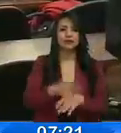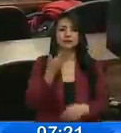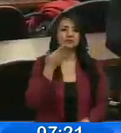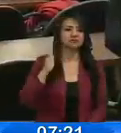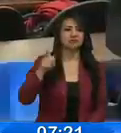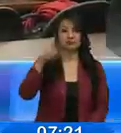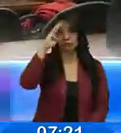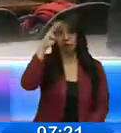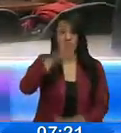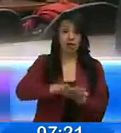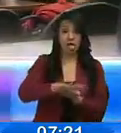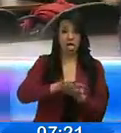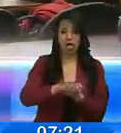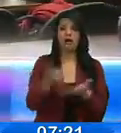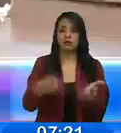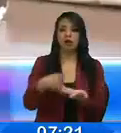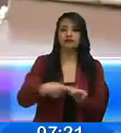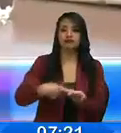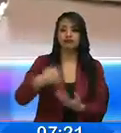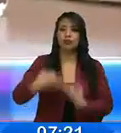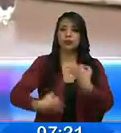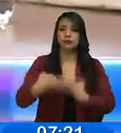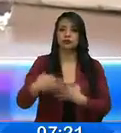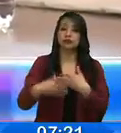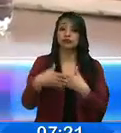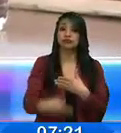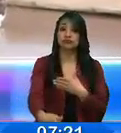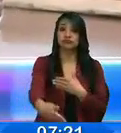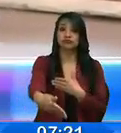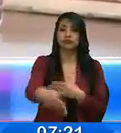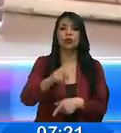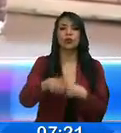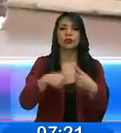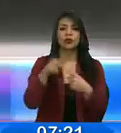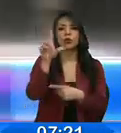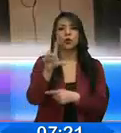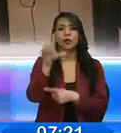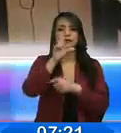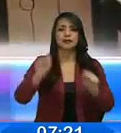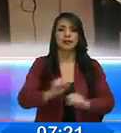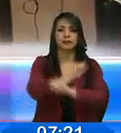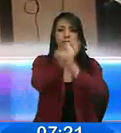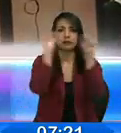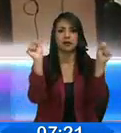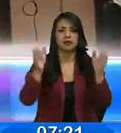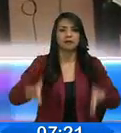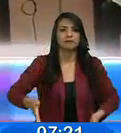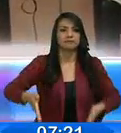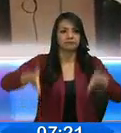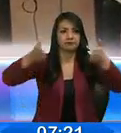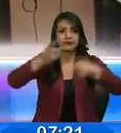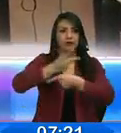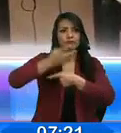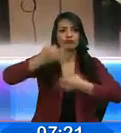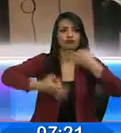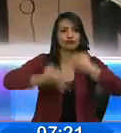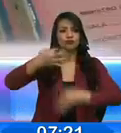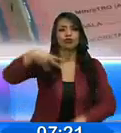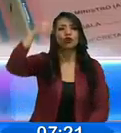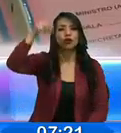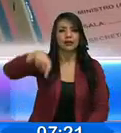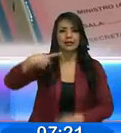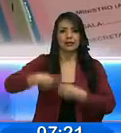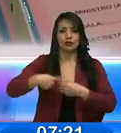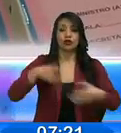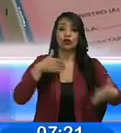policial, era la diligencia que se tenía prevista desarrollar la mañana de este lunes en el Complejo Judicial Norte en la capital, en contra